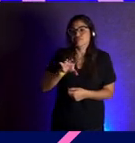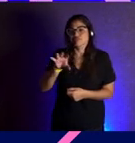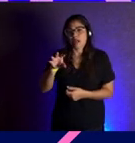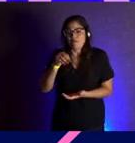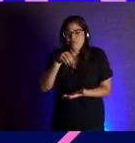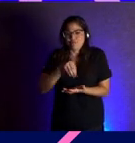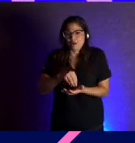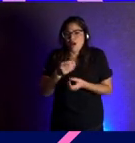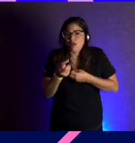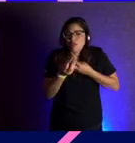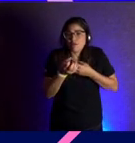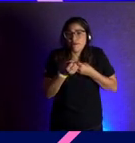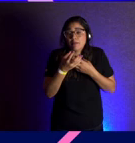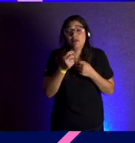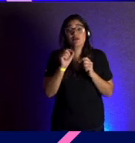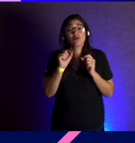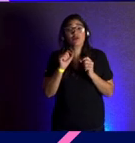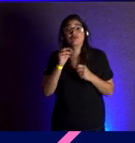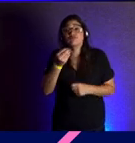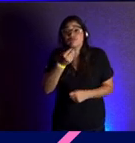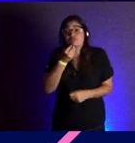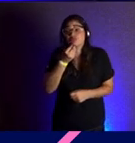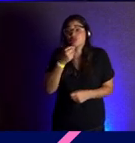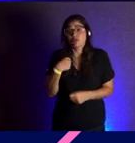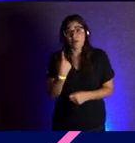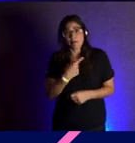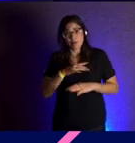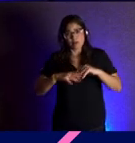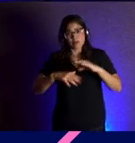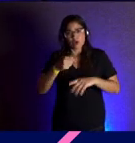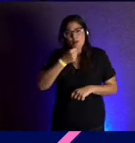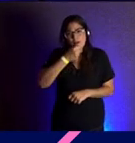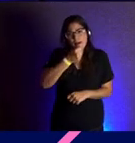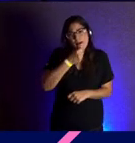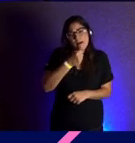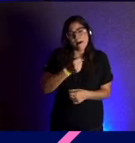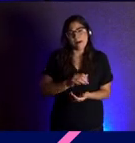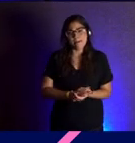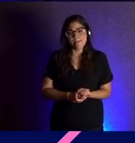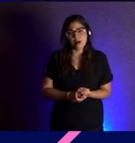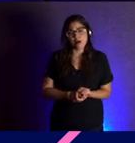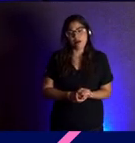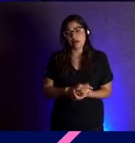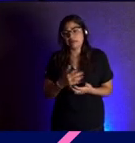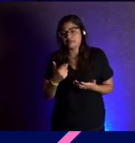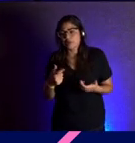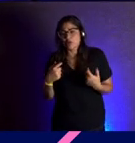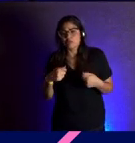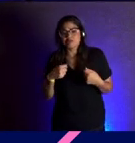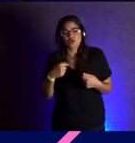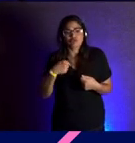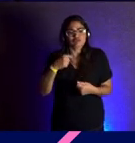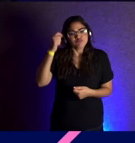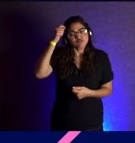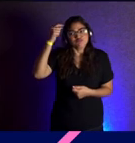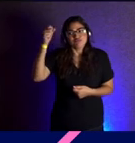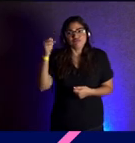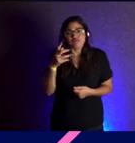periodistas. La crisis nos obligó a ser creativos y les voy a poner un ejemplo. ¿Saben Waze, la plataforma de